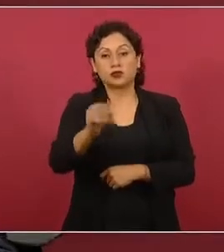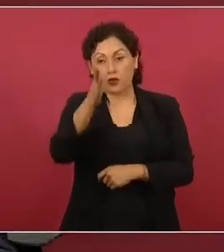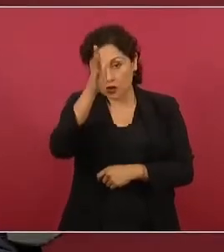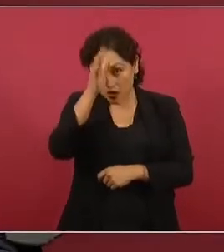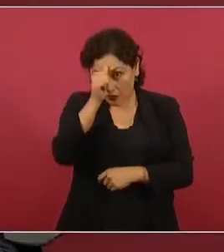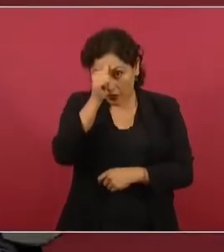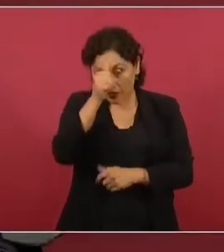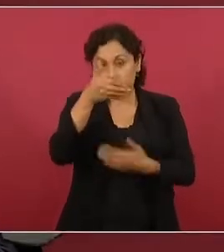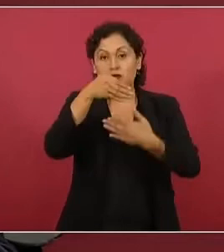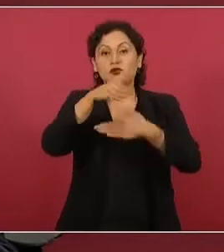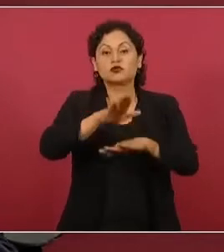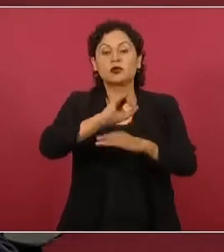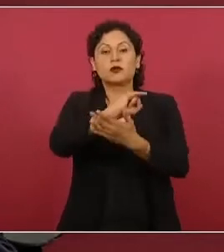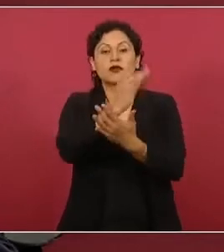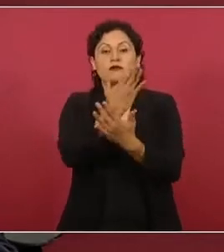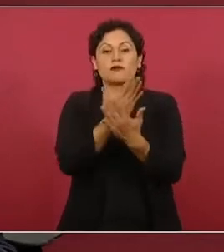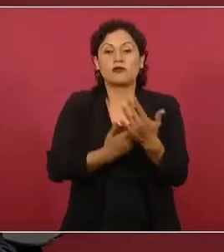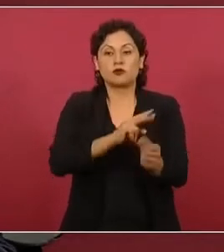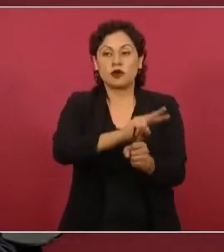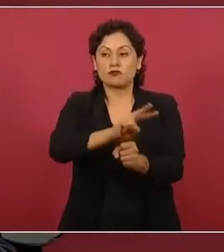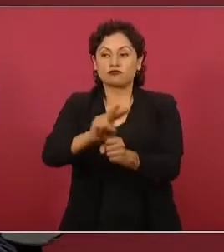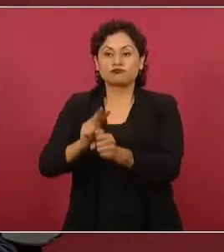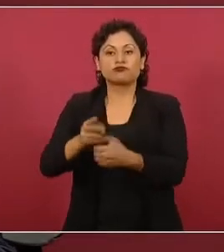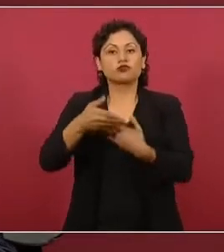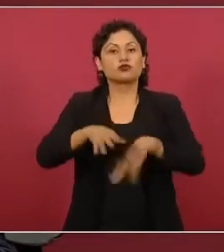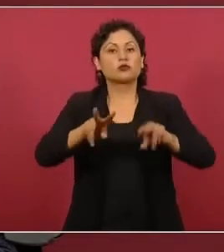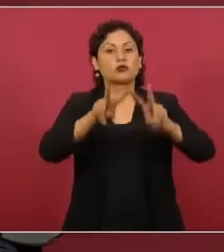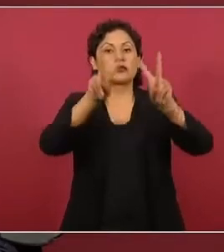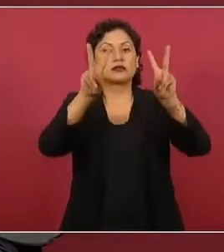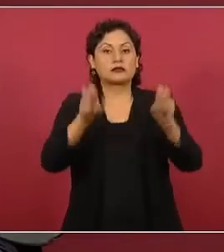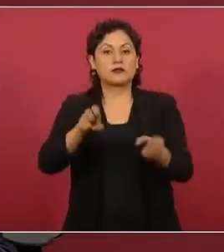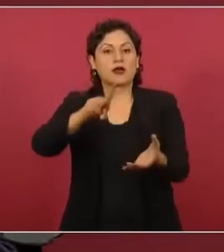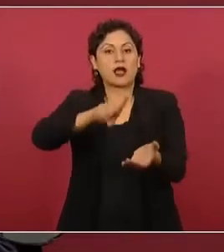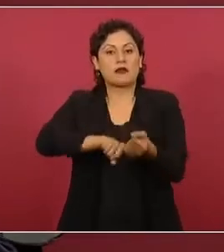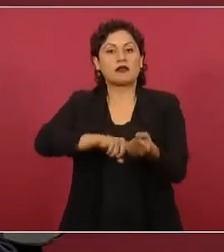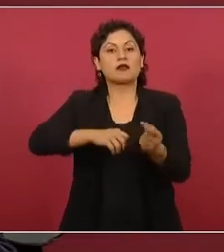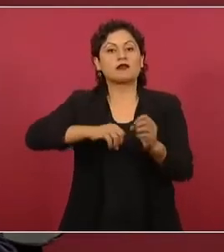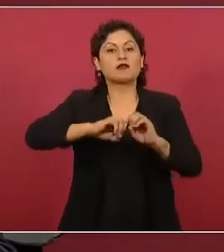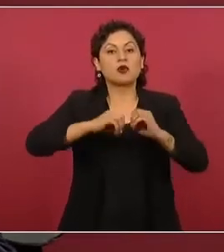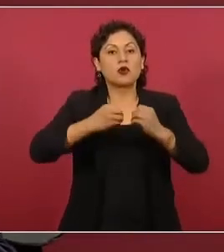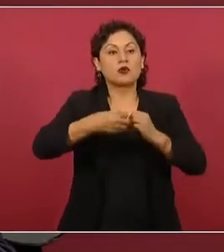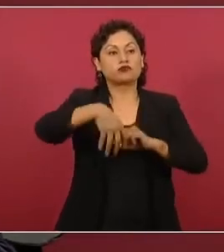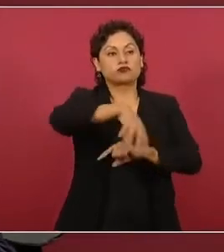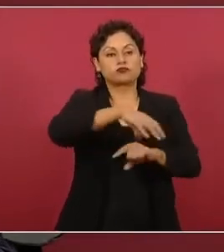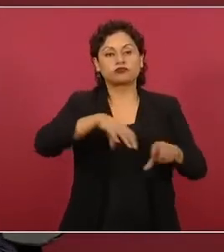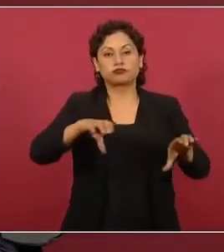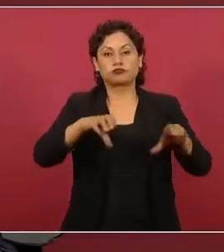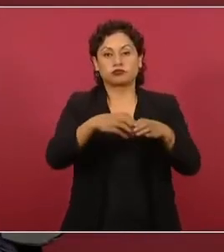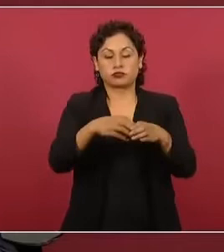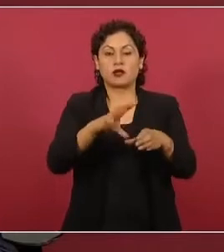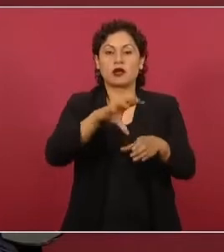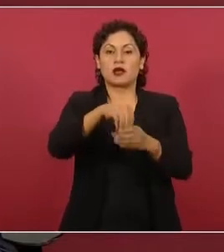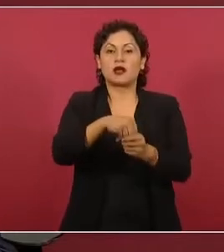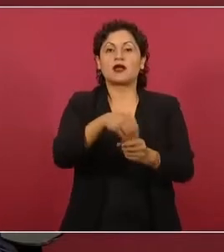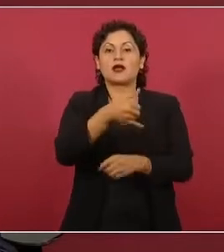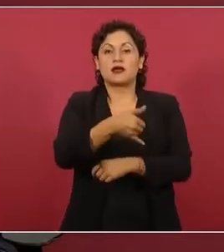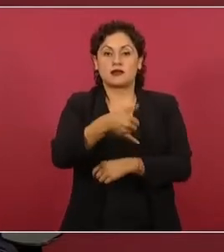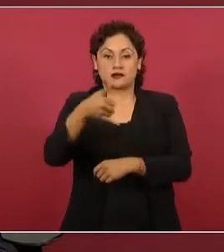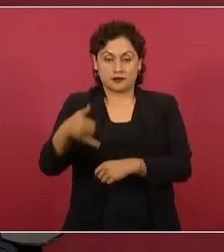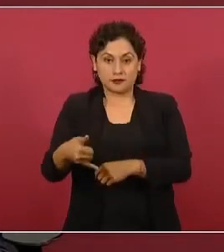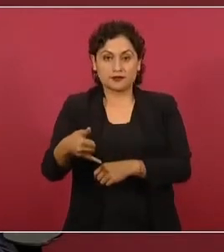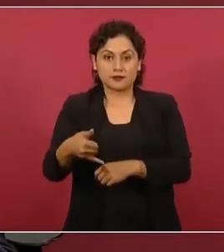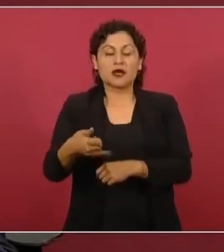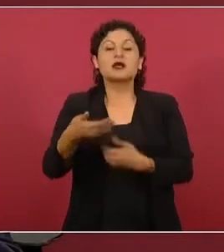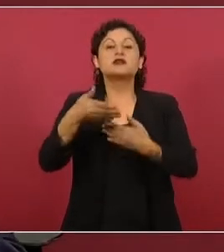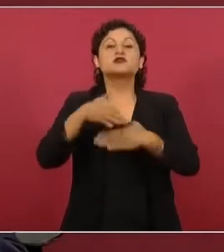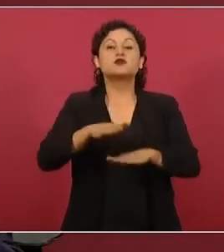Comisión de Vigilancia sobre el funcionamiento de los órganos del Instituto y del apego de sus integrantes a la normatividad